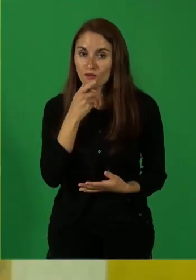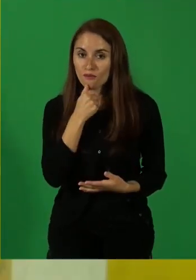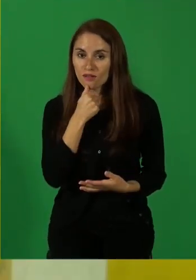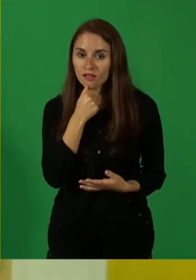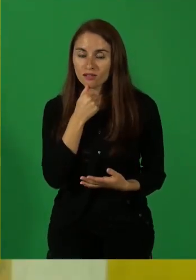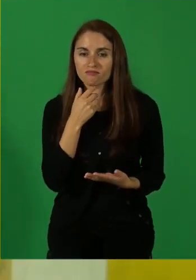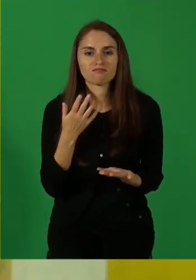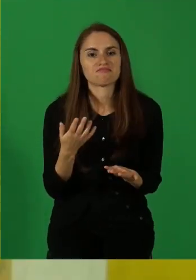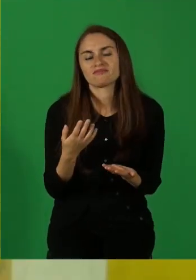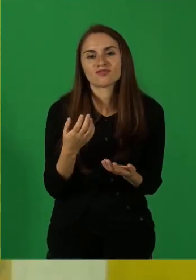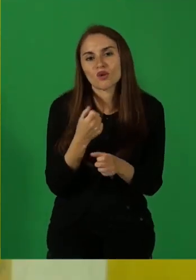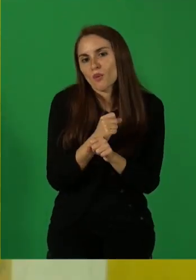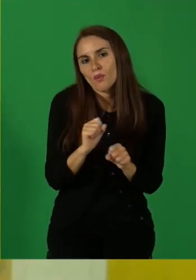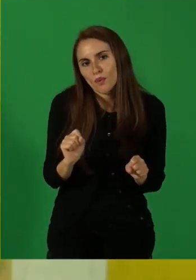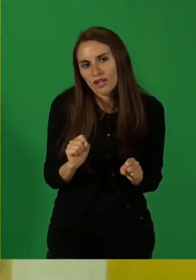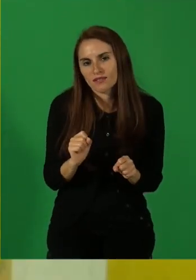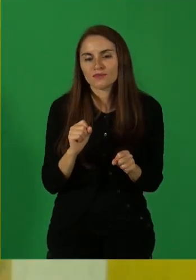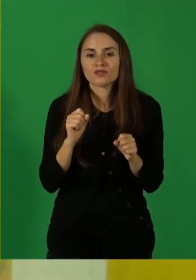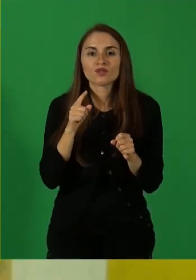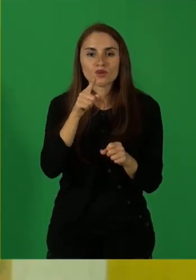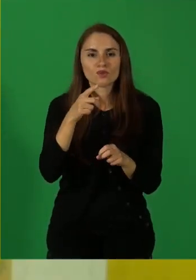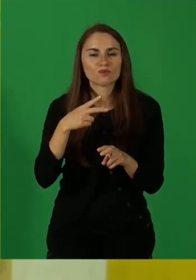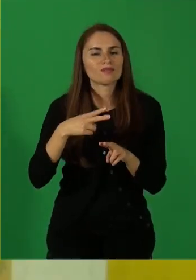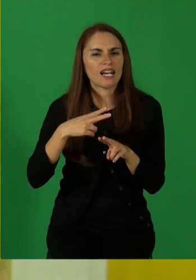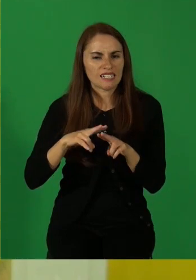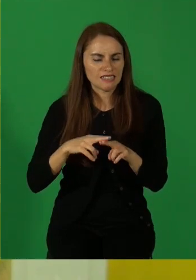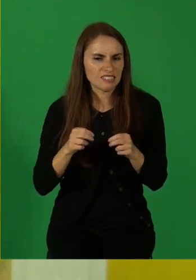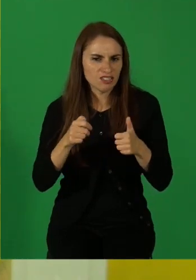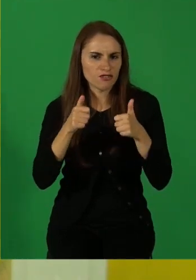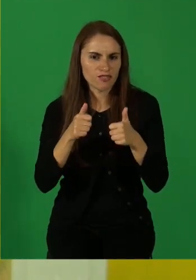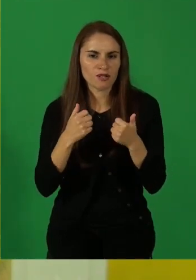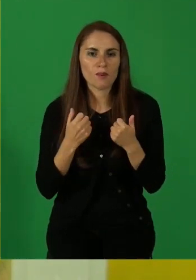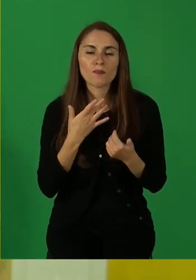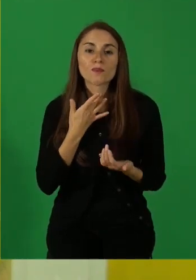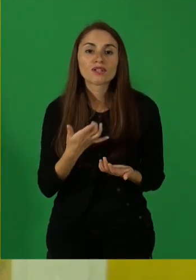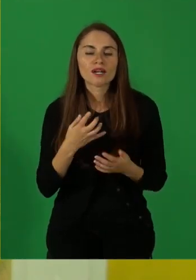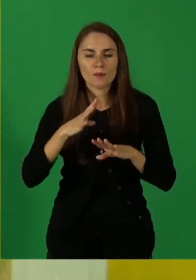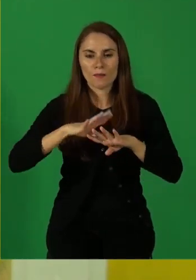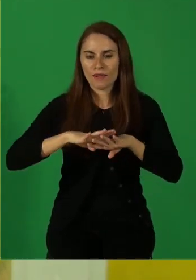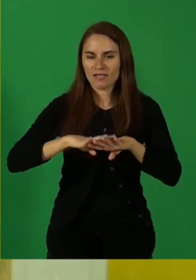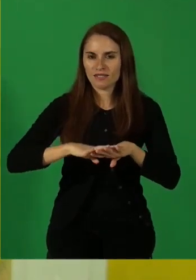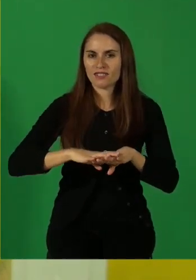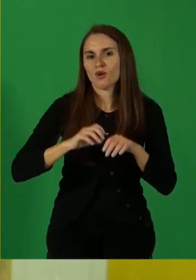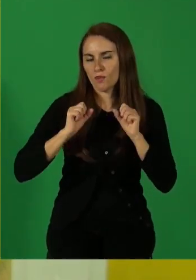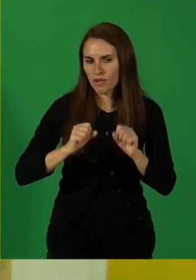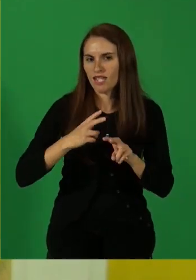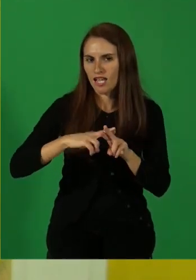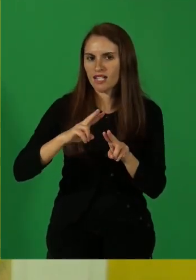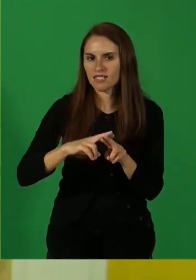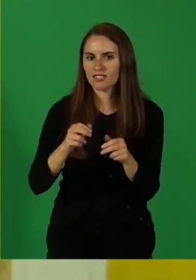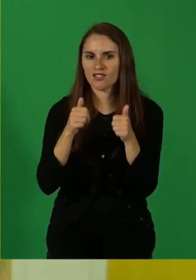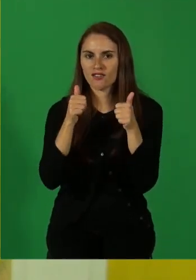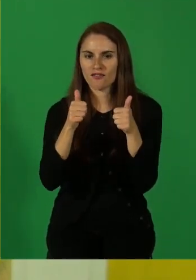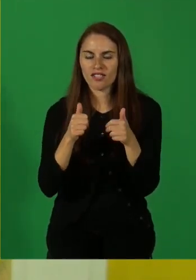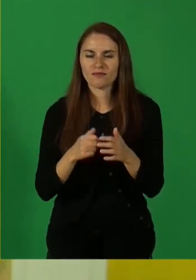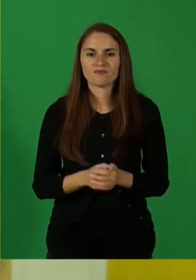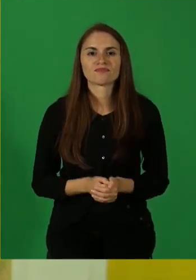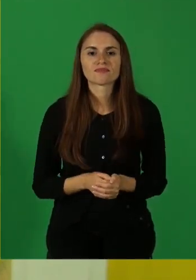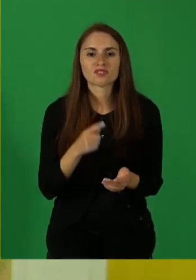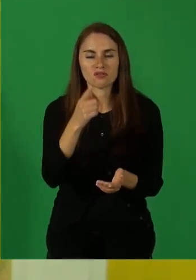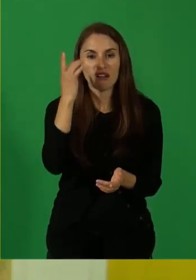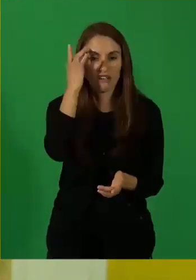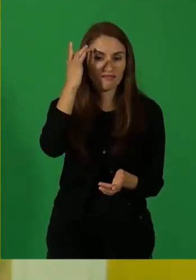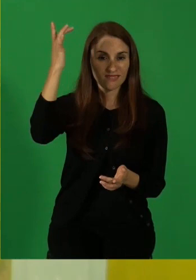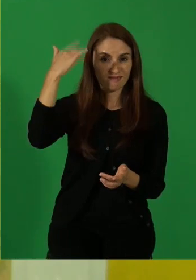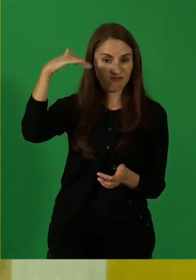va a servir. Esto es muy fácil, matemática es muy fácil. No es necesario ser Albert Einstein para poder aprender matemática. Así que